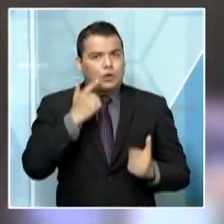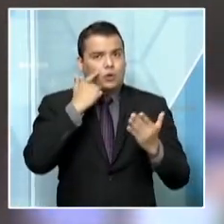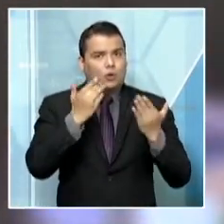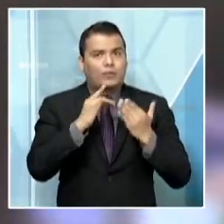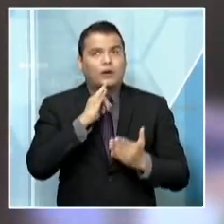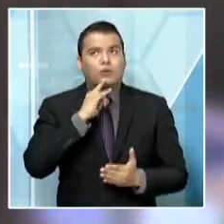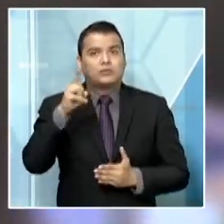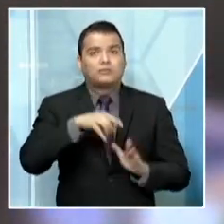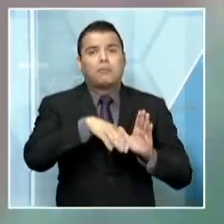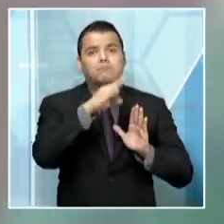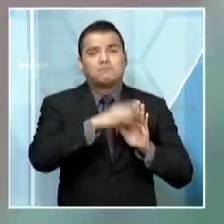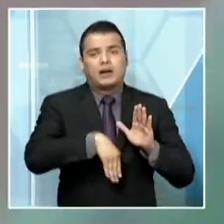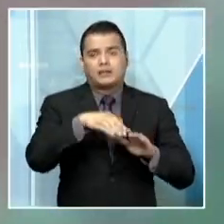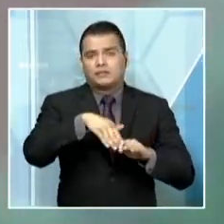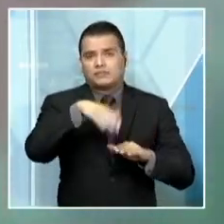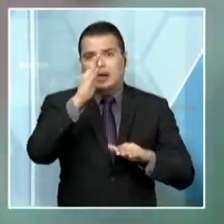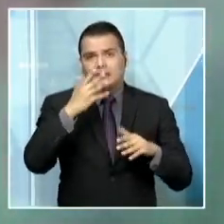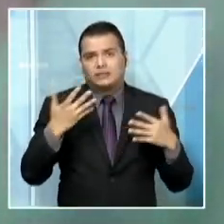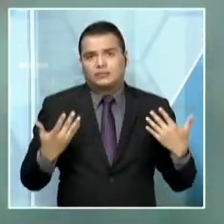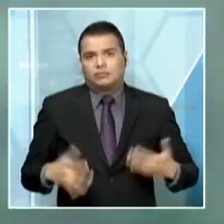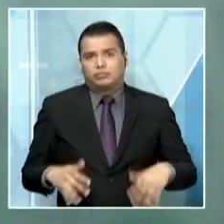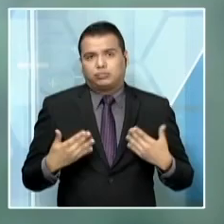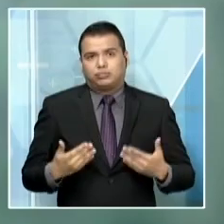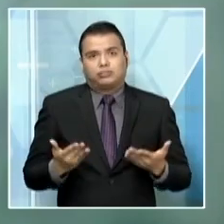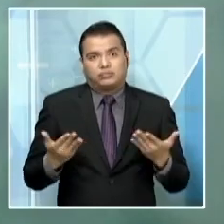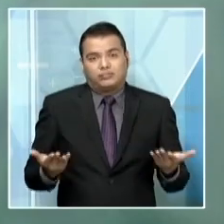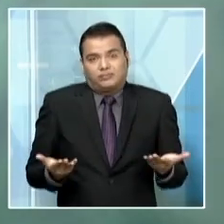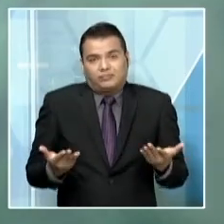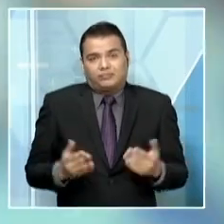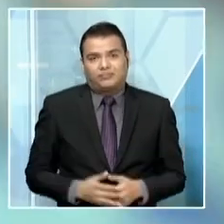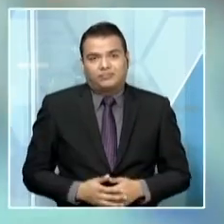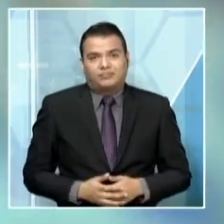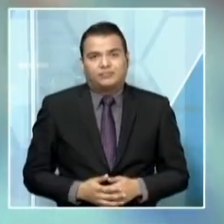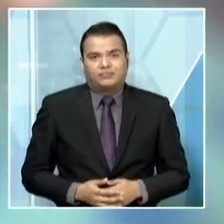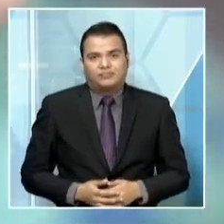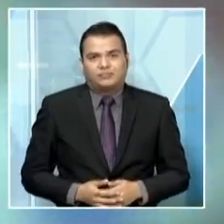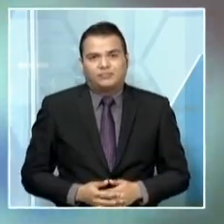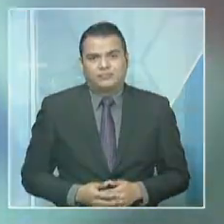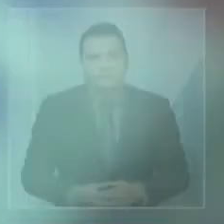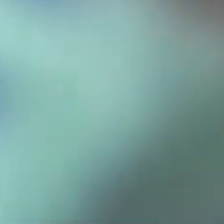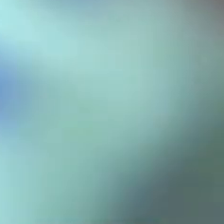que en Estados Unidos, México o Brasil, cuna de la cirugía plástica en el mundo.